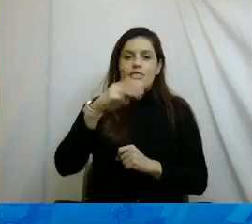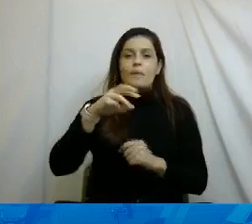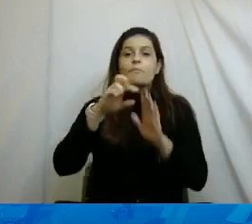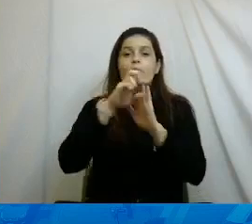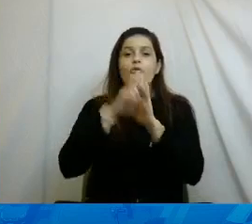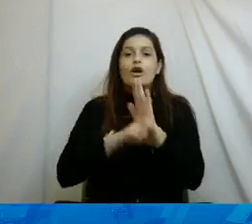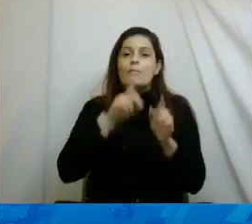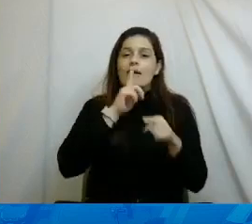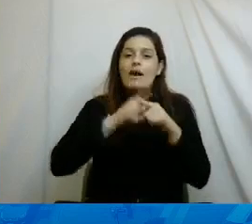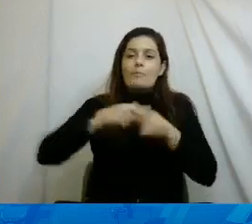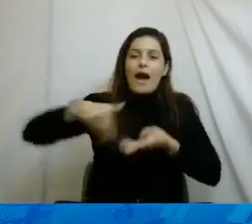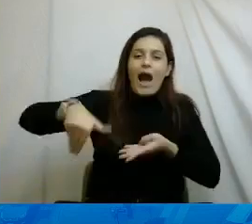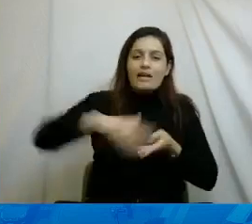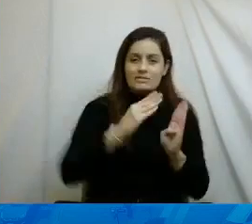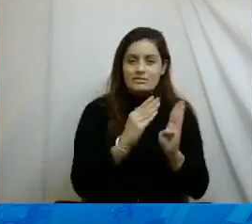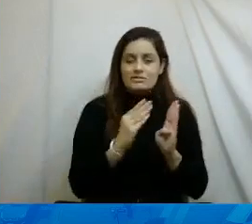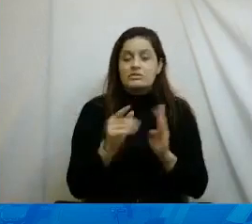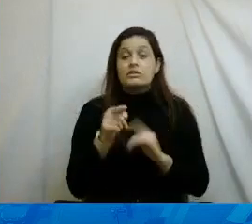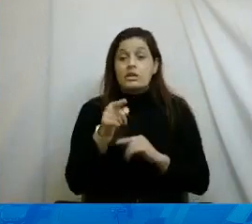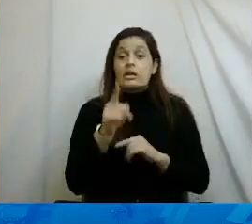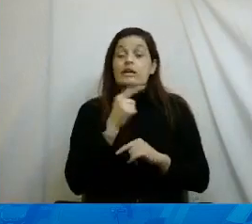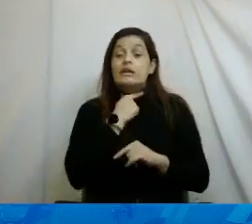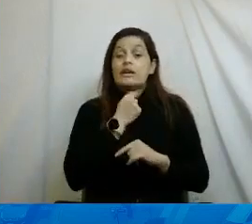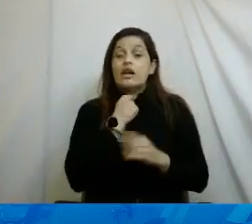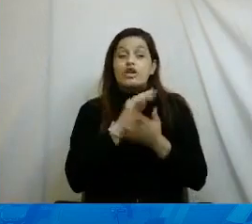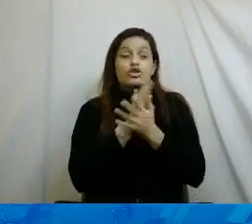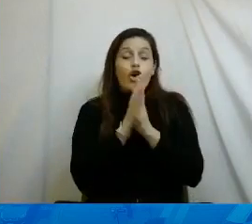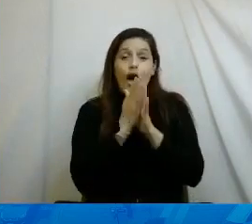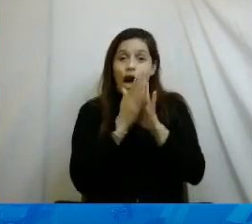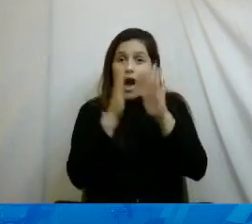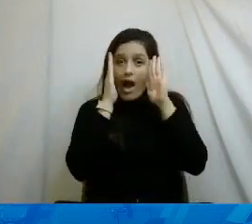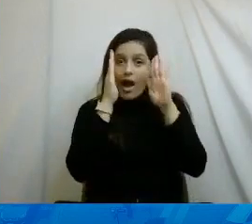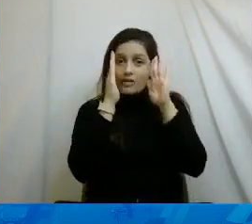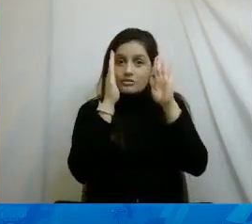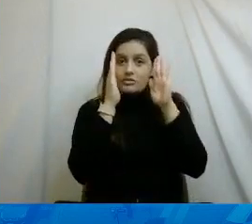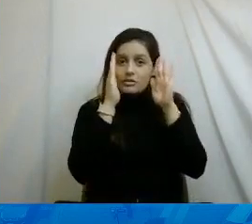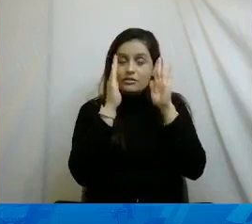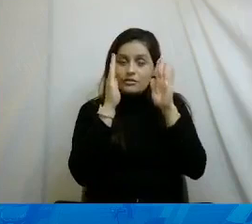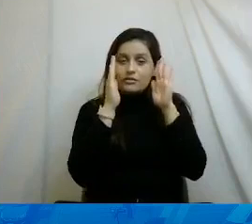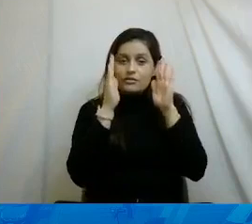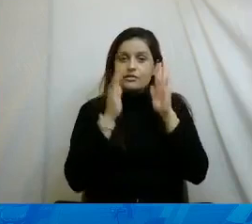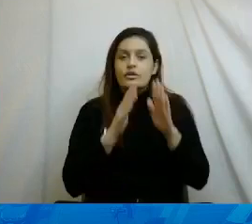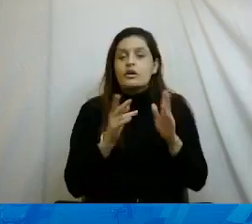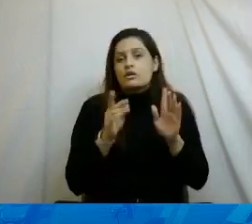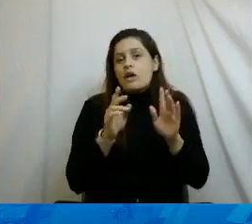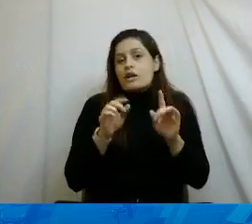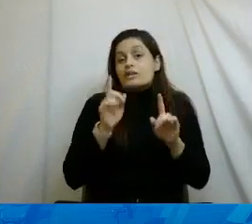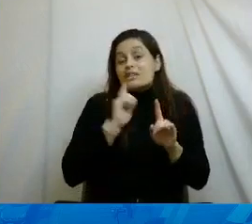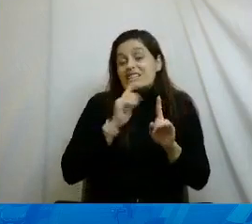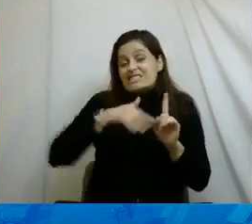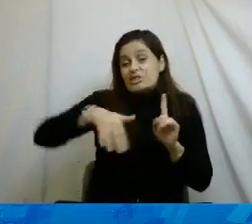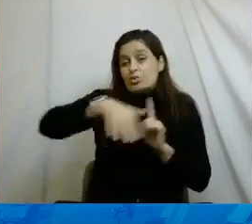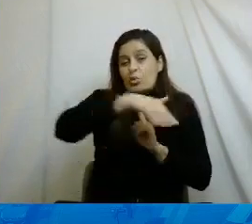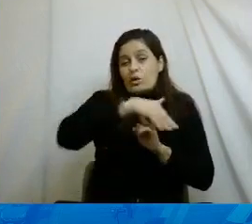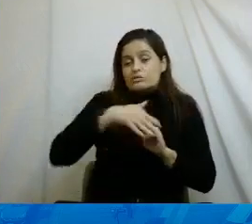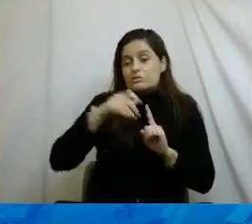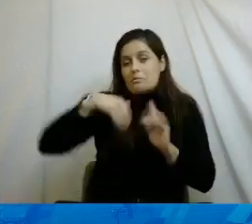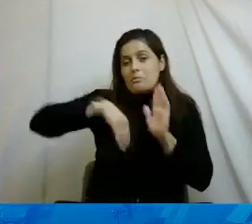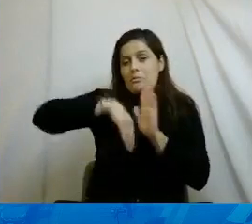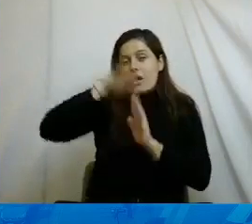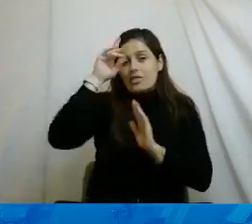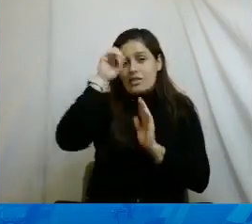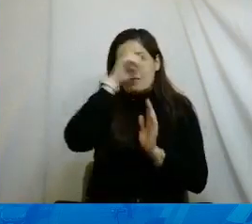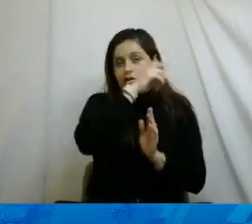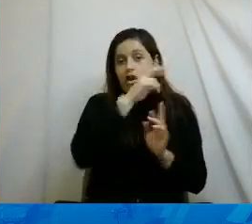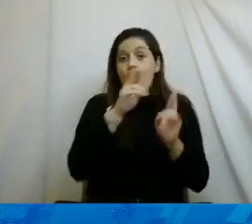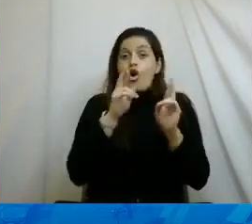Comuna. Entonces, tratamos de que toda esta red esté atenta y de alguna forma ir avisándonos con algunas situaciones más complejas. Ojalá que no nos pase de